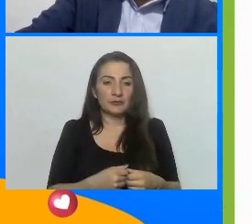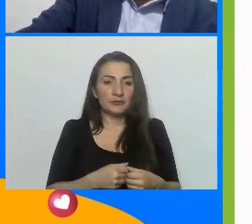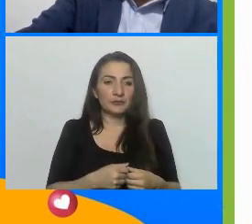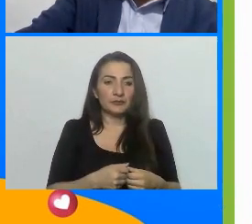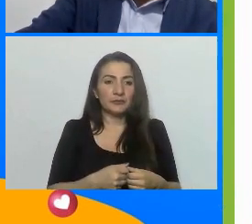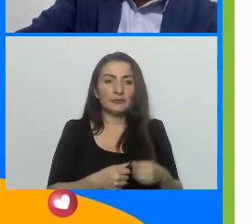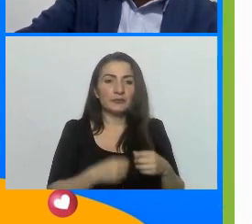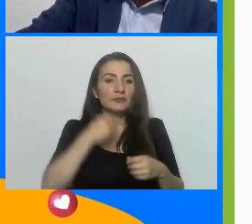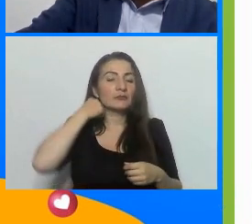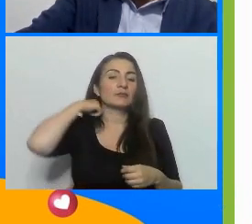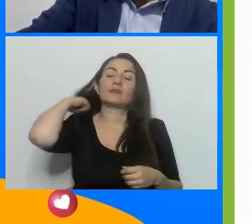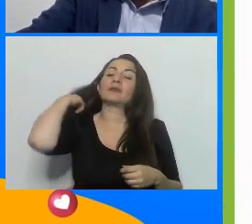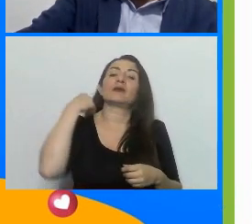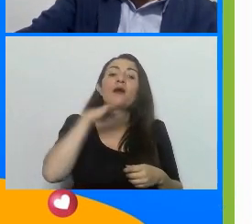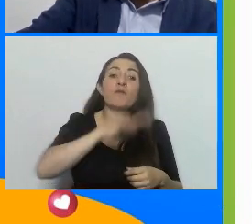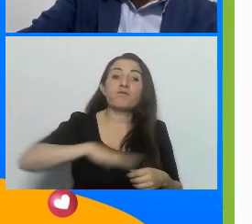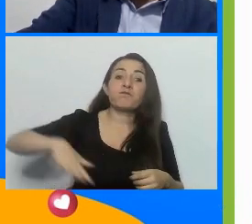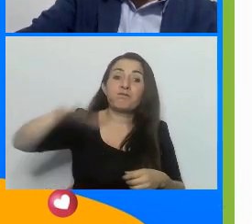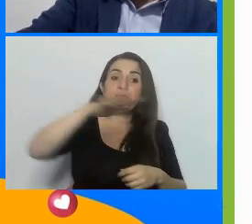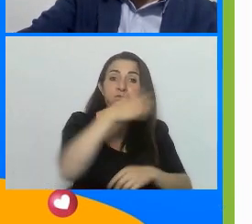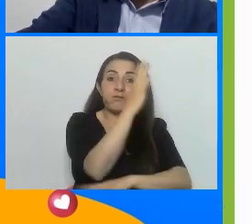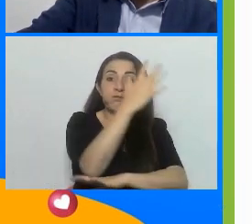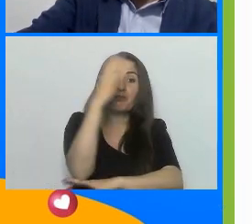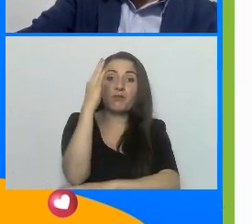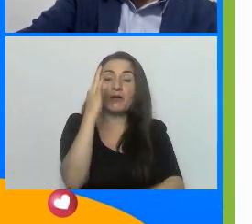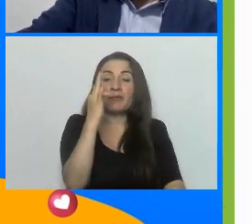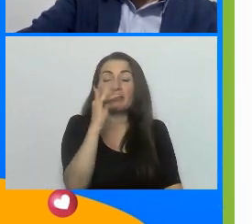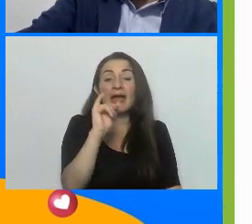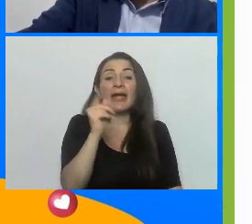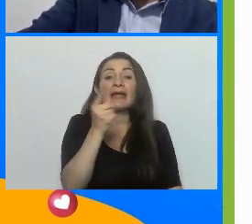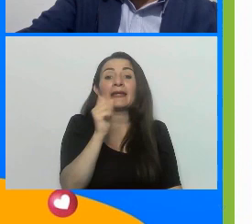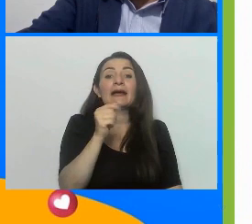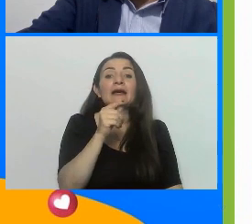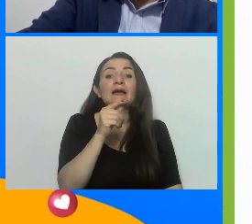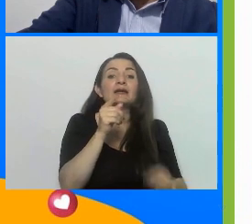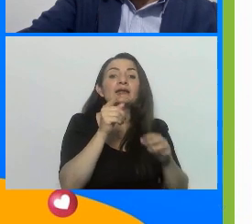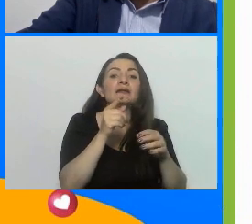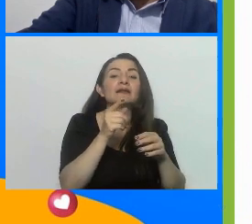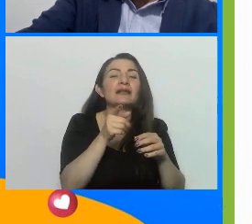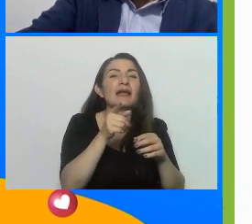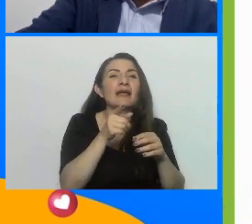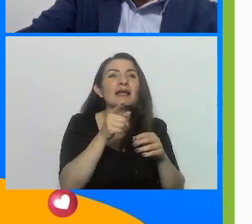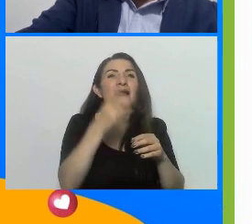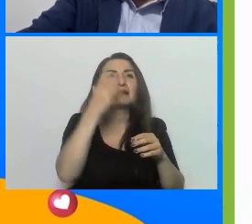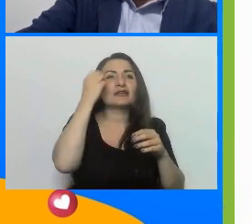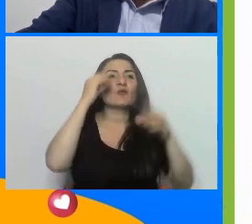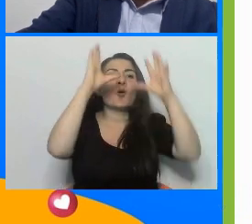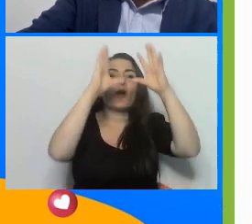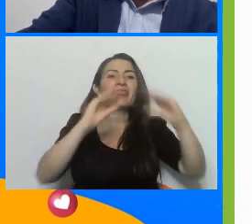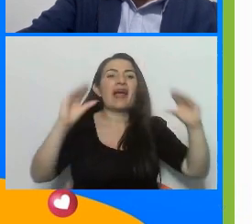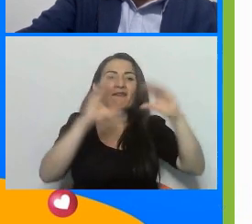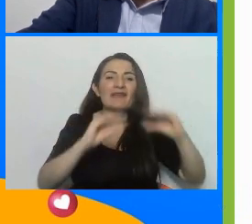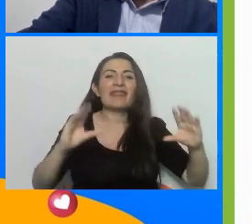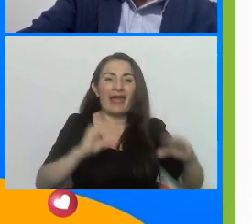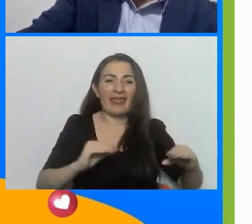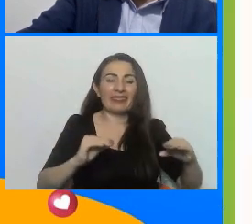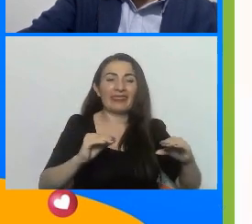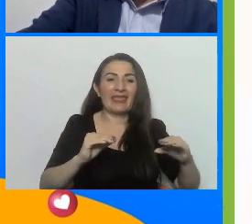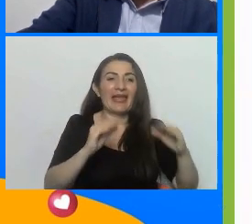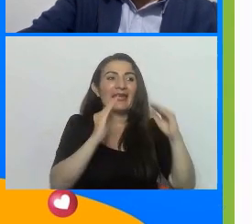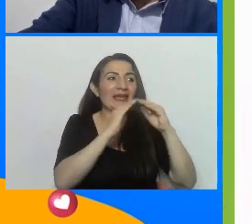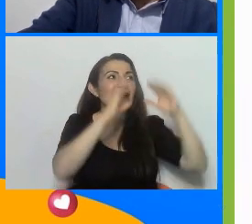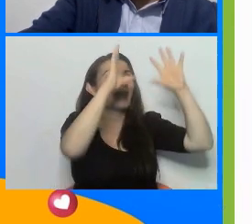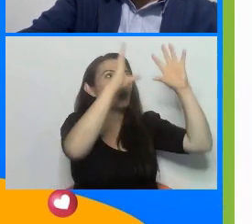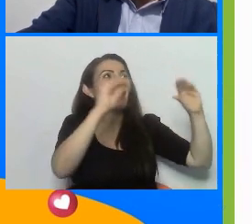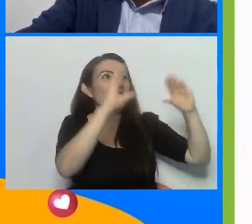aquí, de acá, de las taigas, es que nosotros extraemos un poco la tradición de la Navidad y que en la casa todos tenemos un